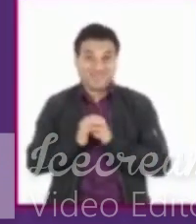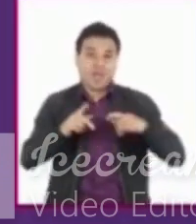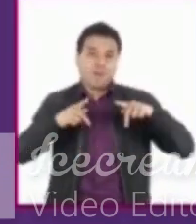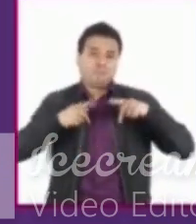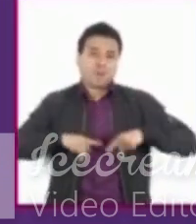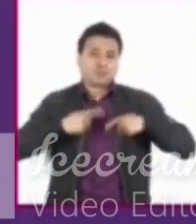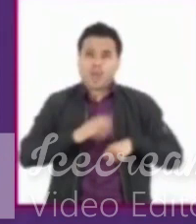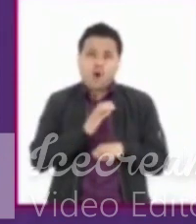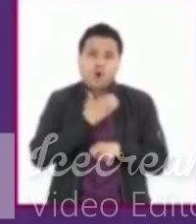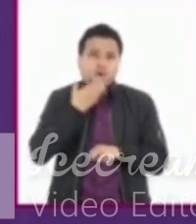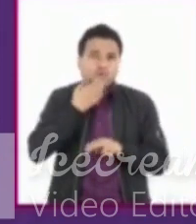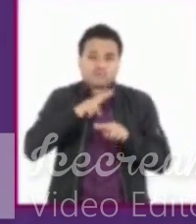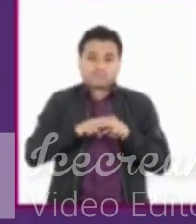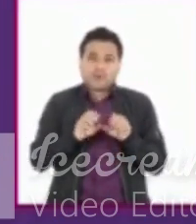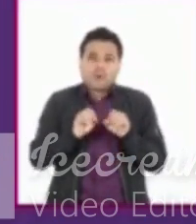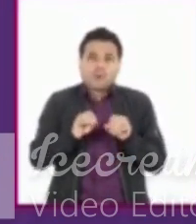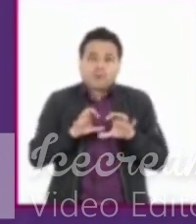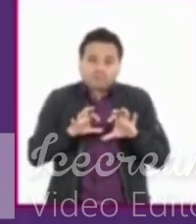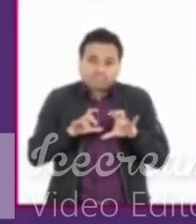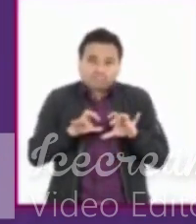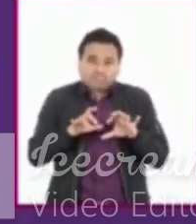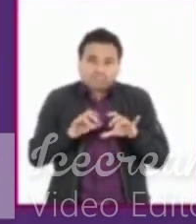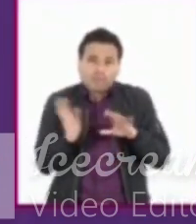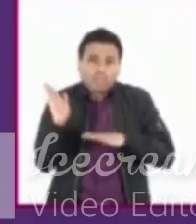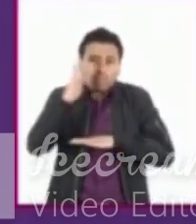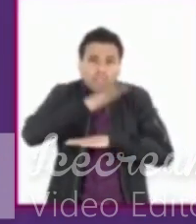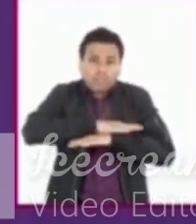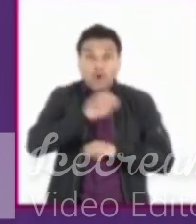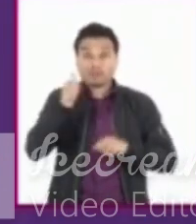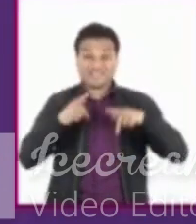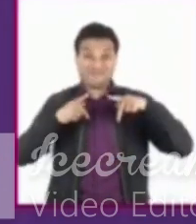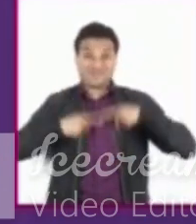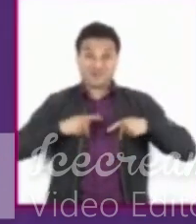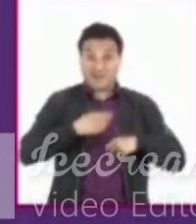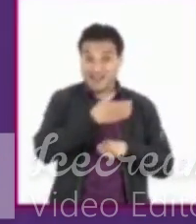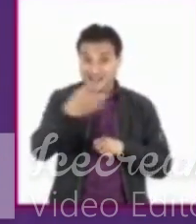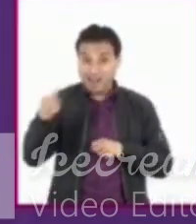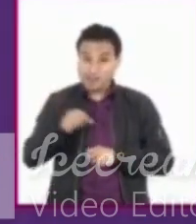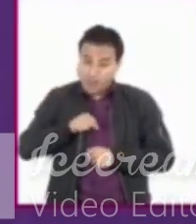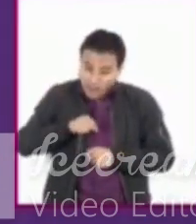está sentada en la oficina todo el día a otro que trabaja en el campo.